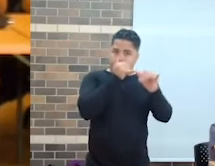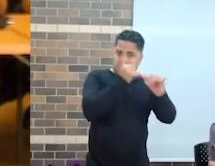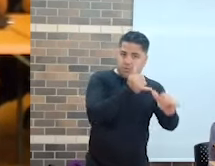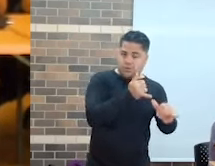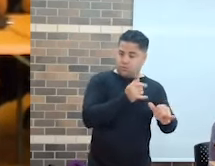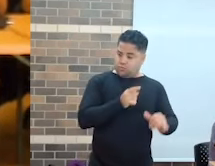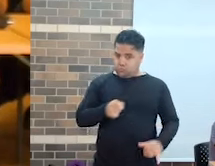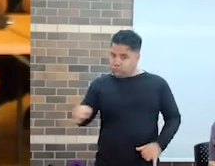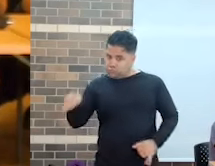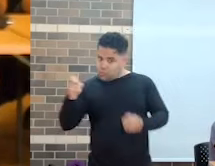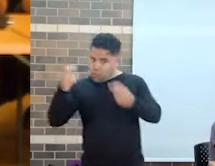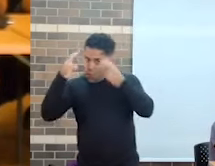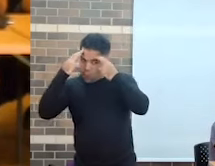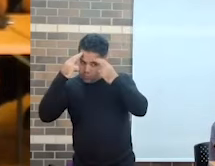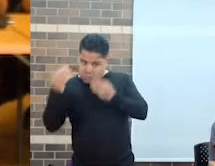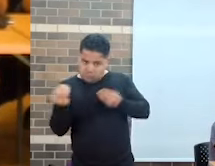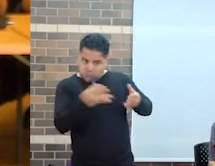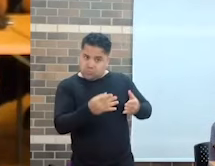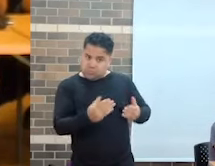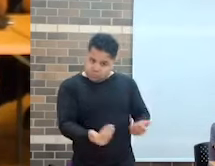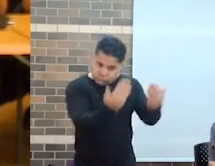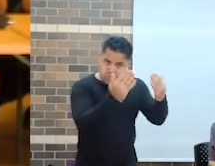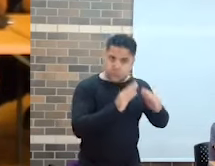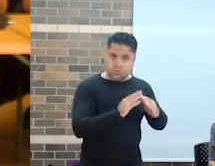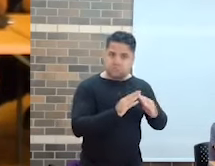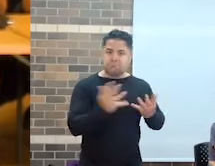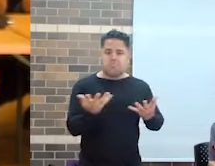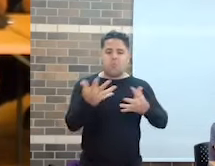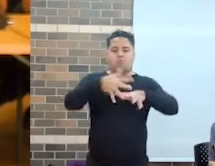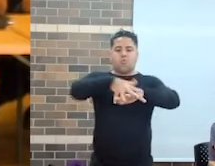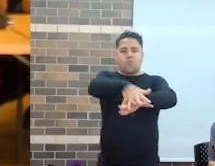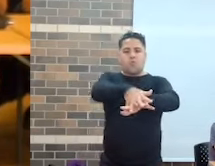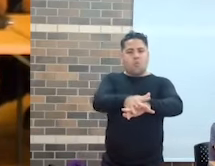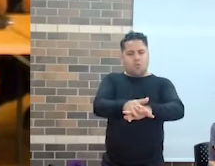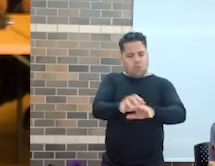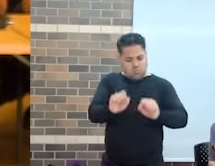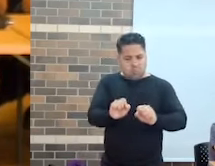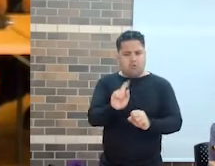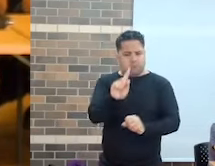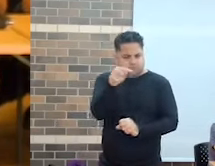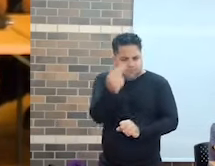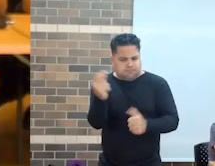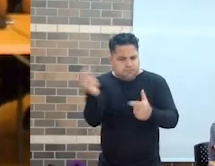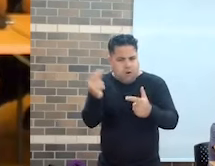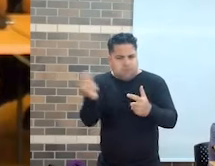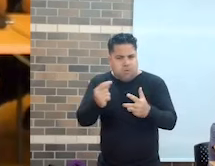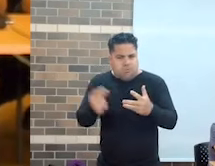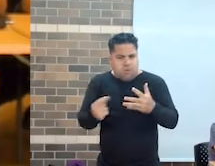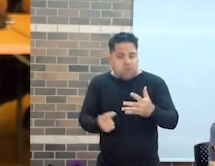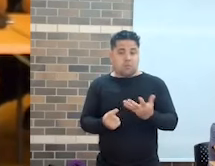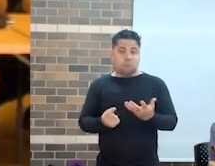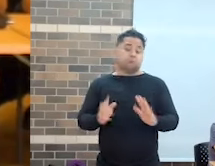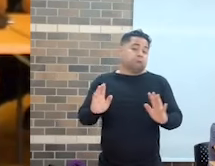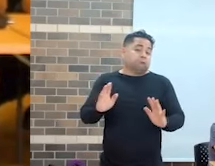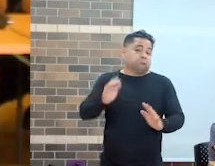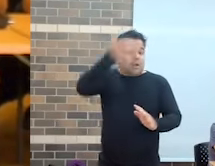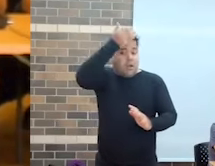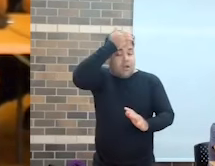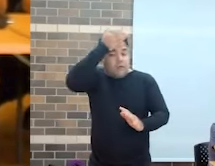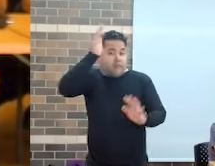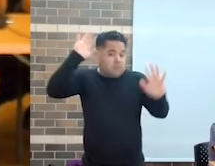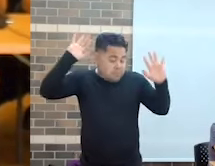ingenierías, que pueda haber esta integración más puntual de esos conocimientos ancestrales. Por ejemplo, en enfermería,